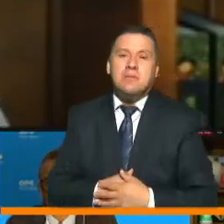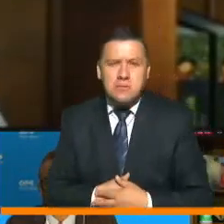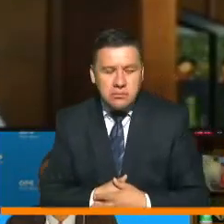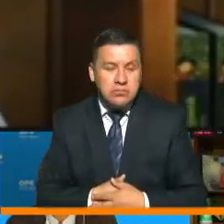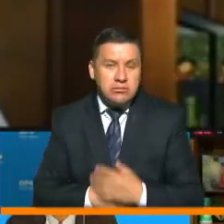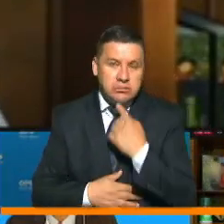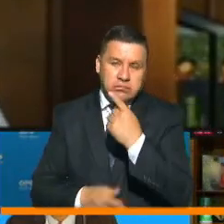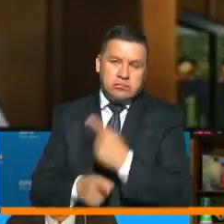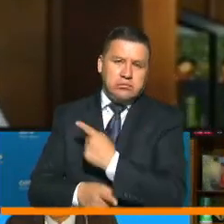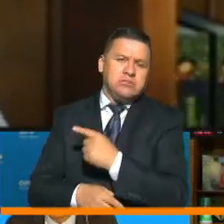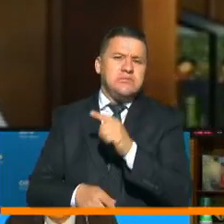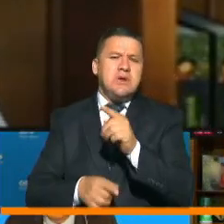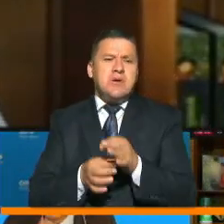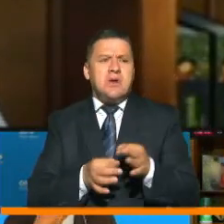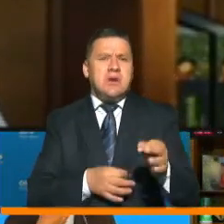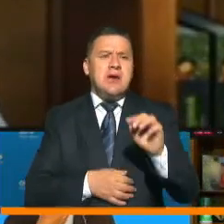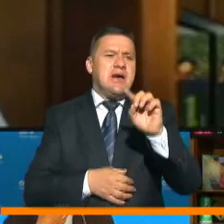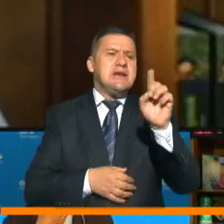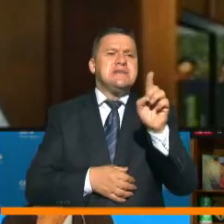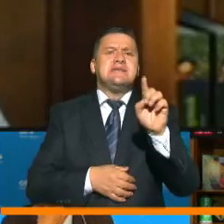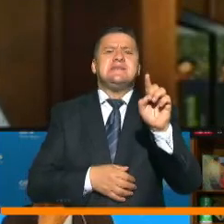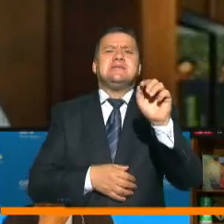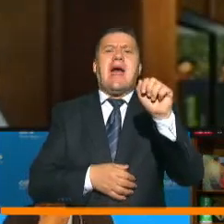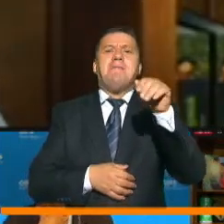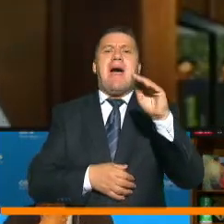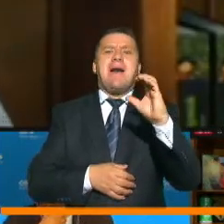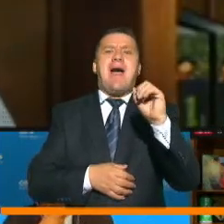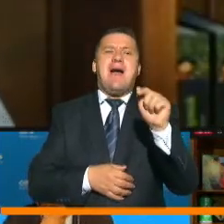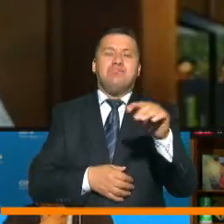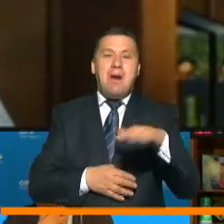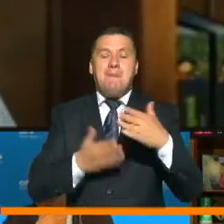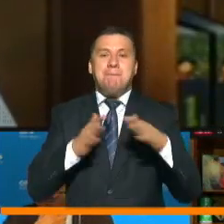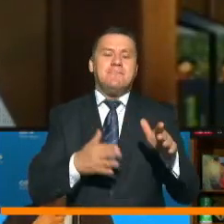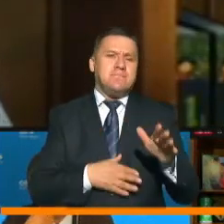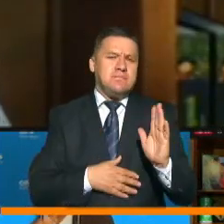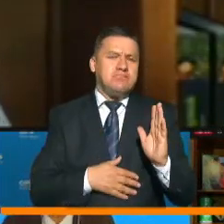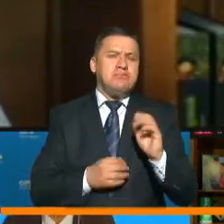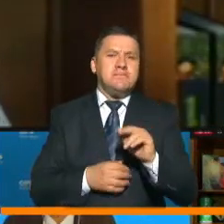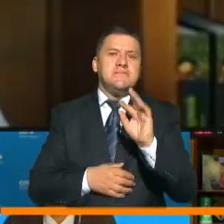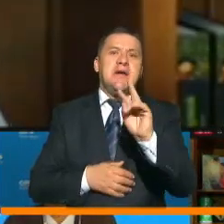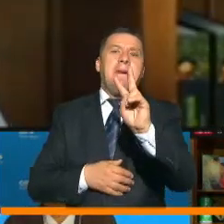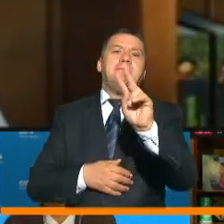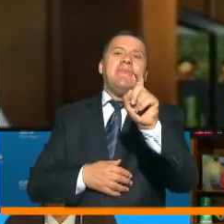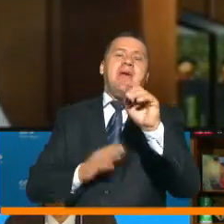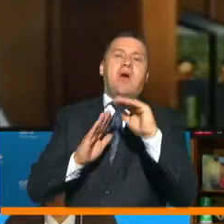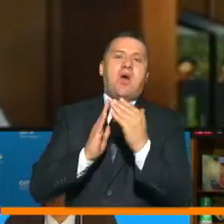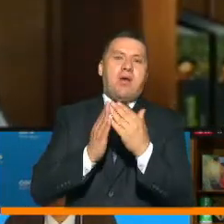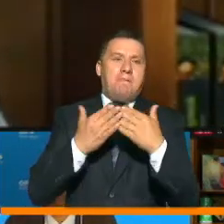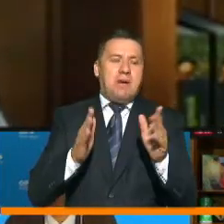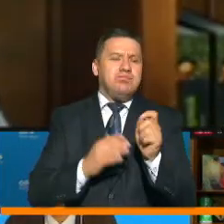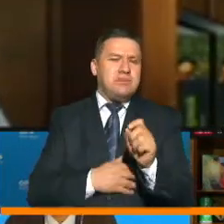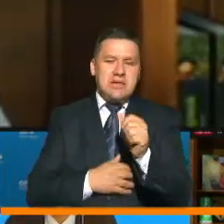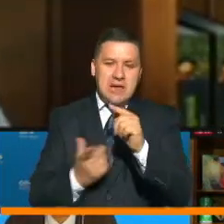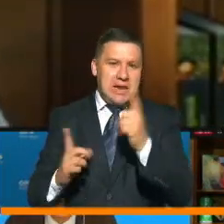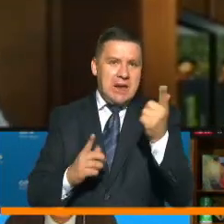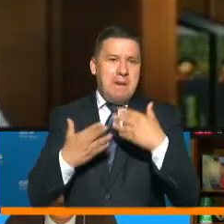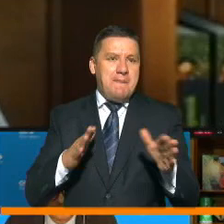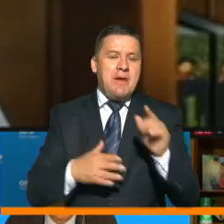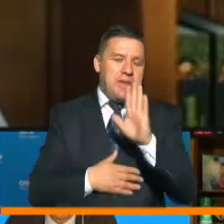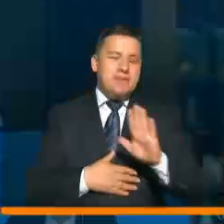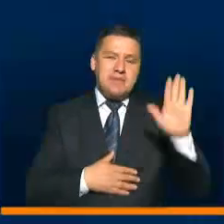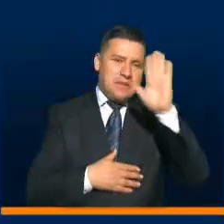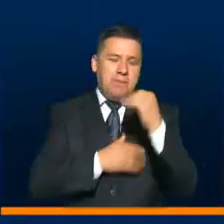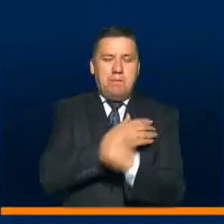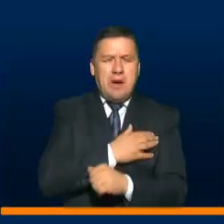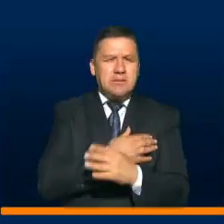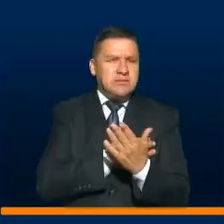como lo menciona, al municipio de Zamacá, en donde se inauguró uno de los 26 colegios que están casi listos para inaugurar el departamento